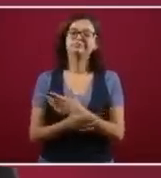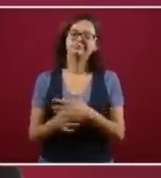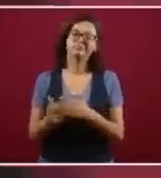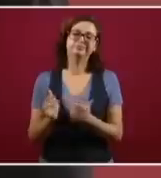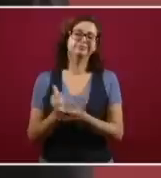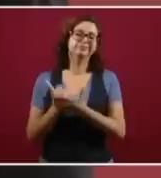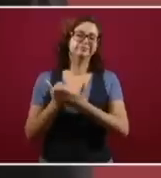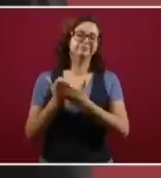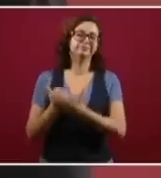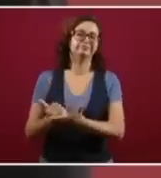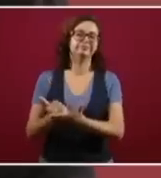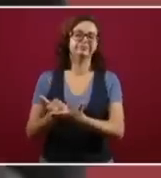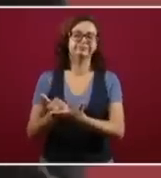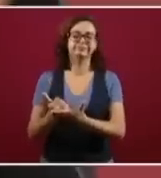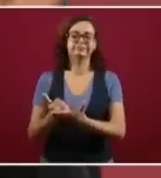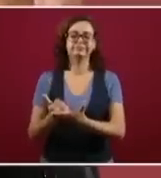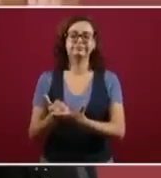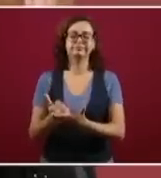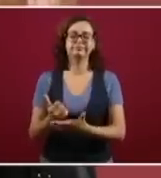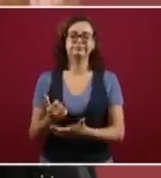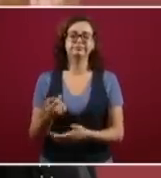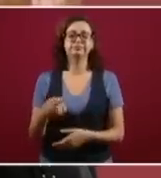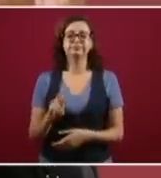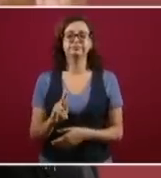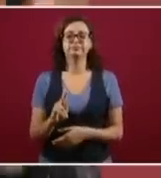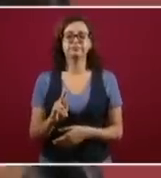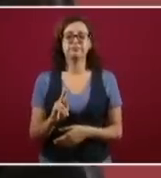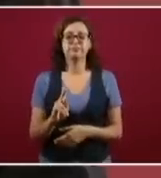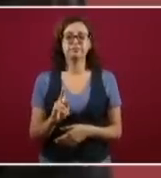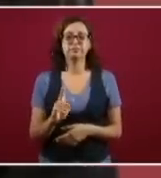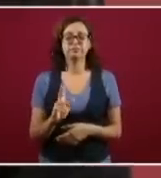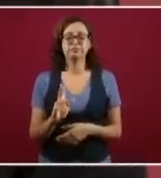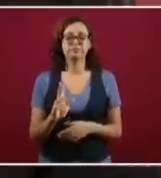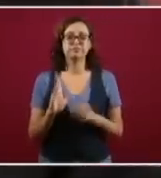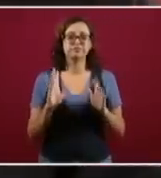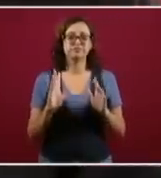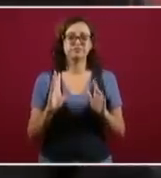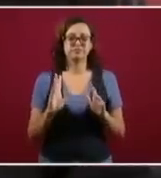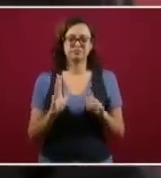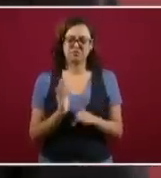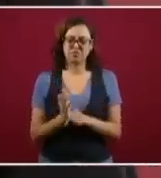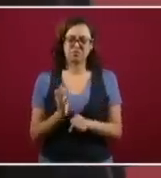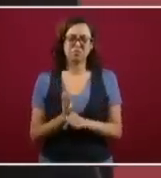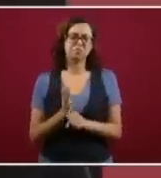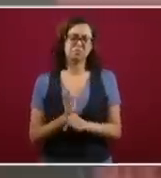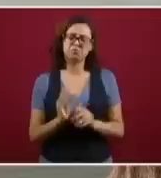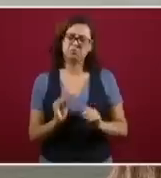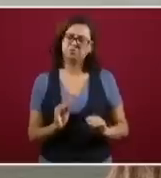ayudan, nada más que lo vamos a dejar así hasta ahora,